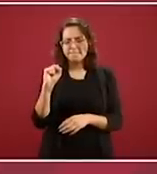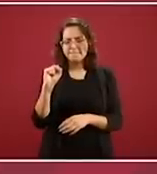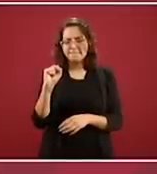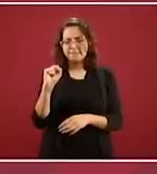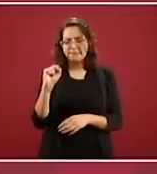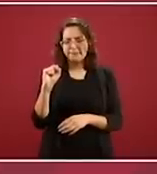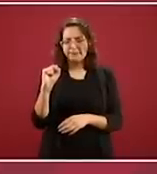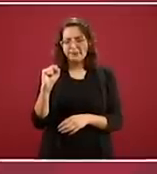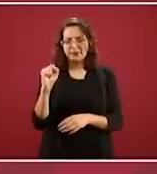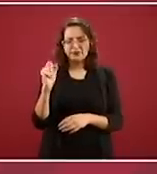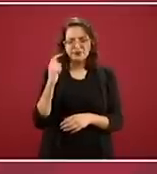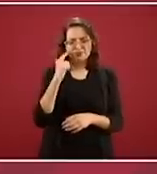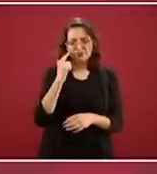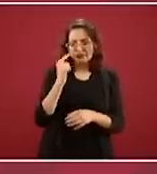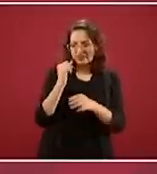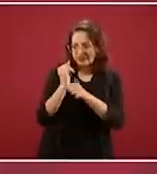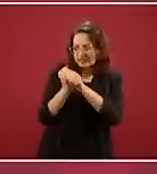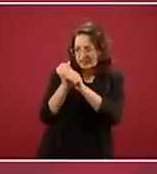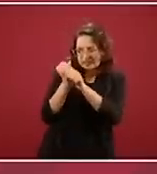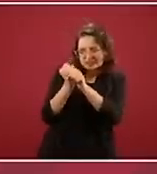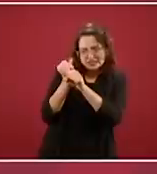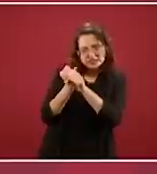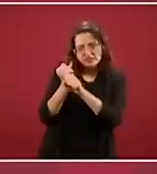es un detective de primera,